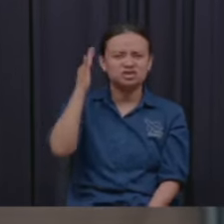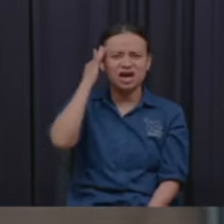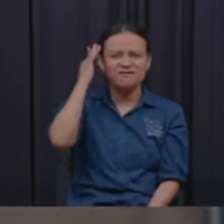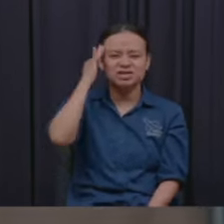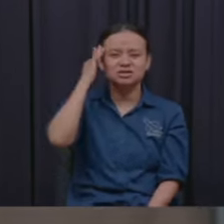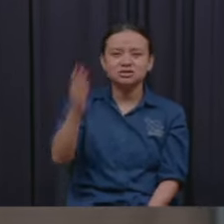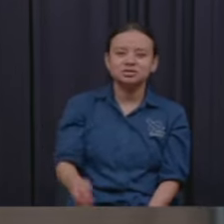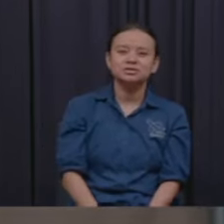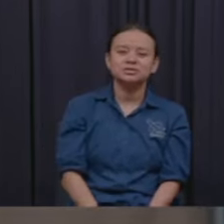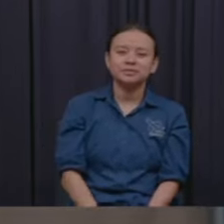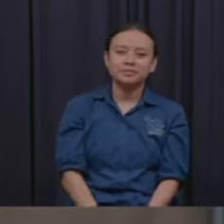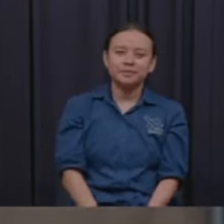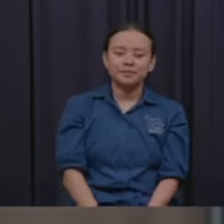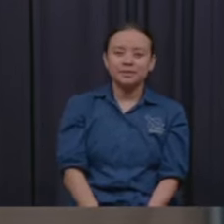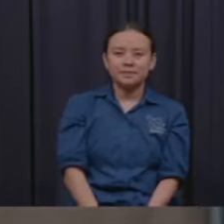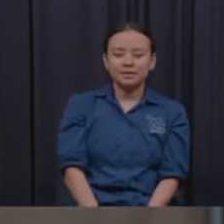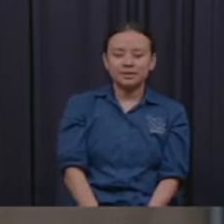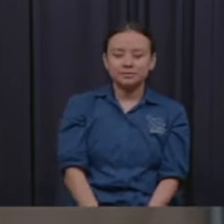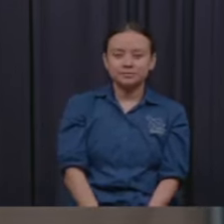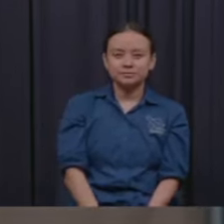Y decía: